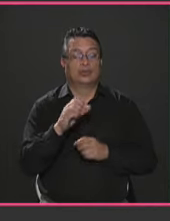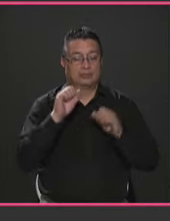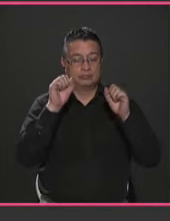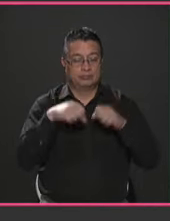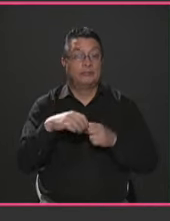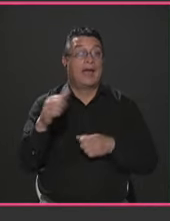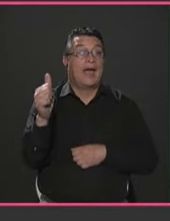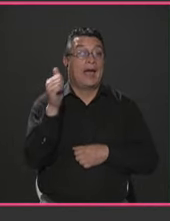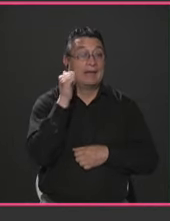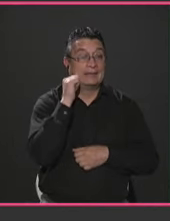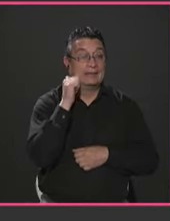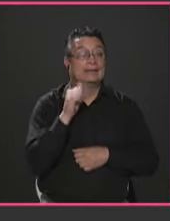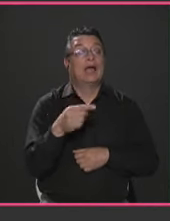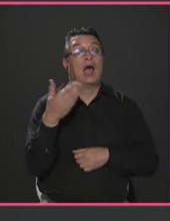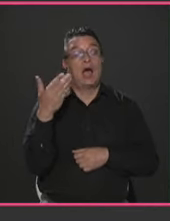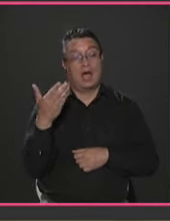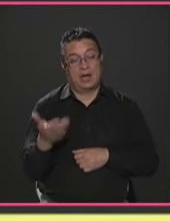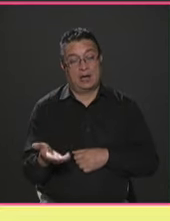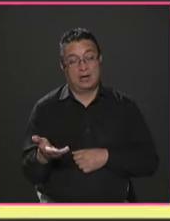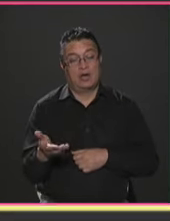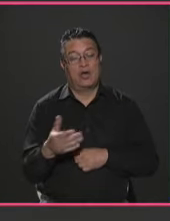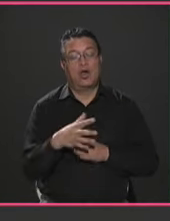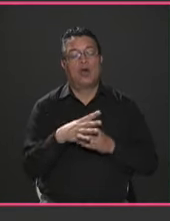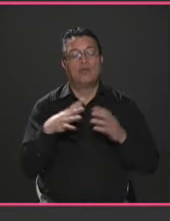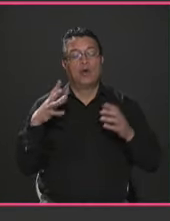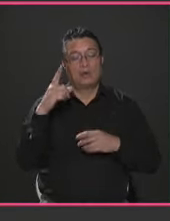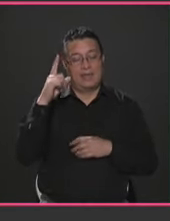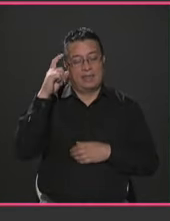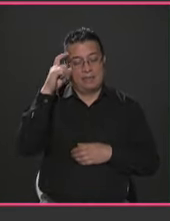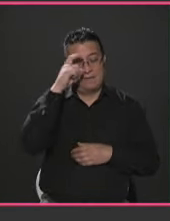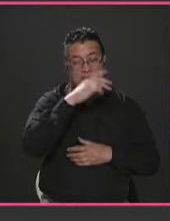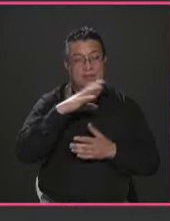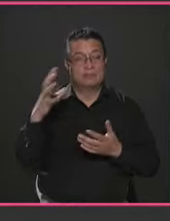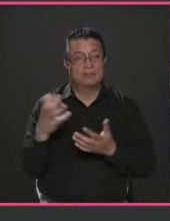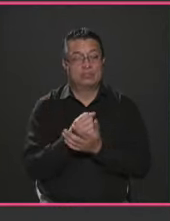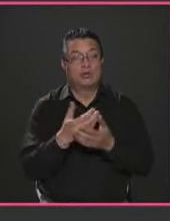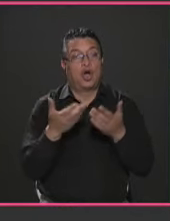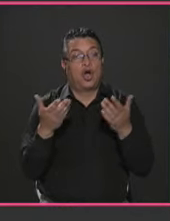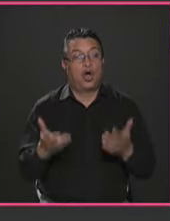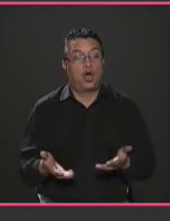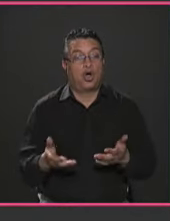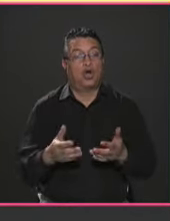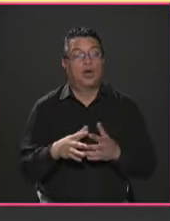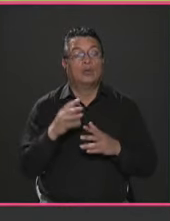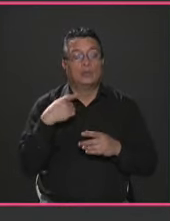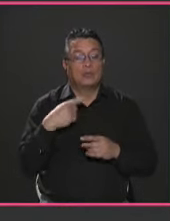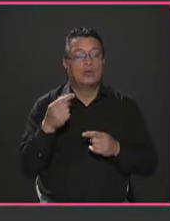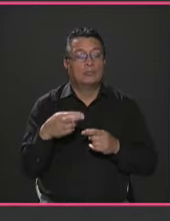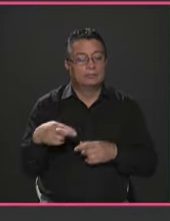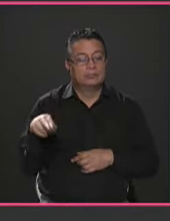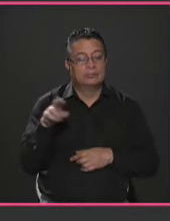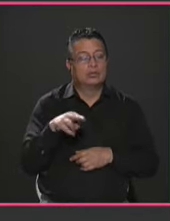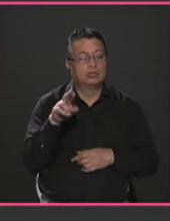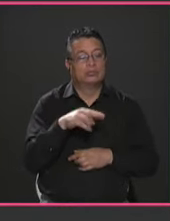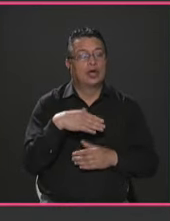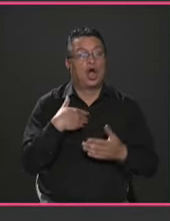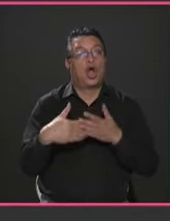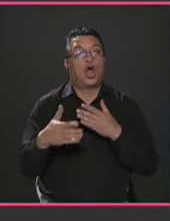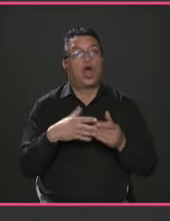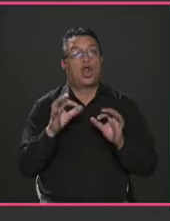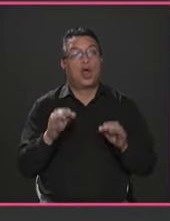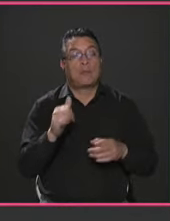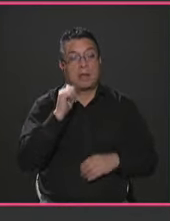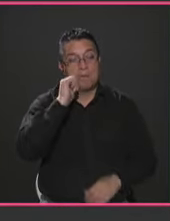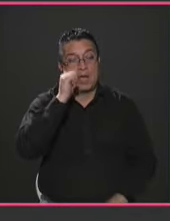ayer son muy difíciles de alcanzar hoy muy seguido se convierten en rutinarios